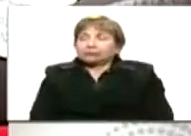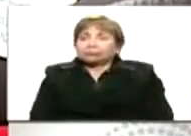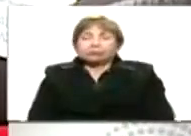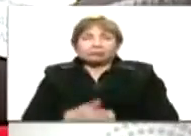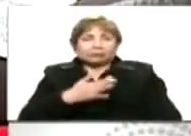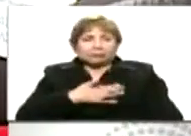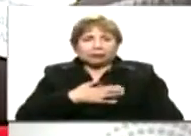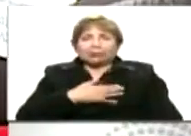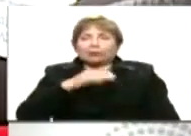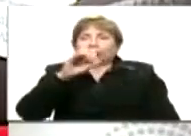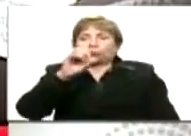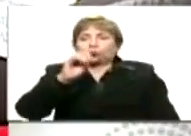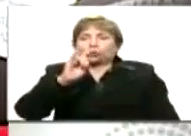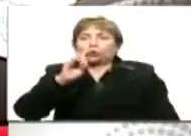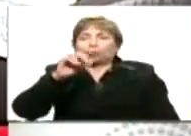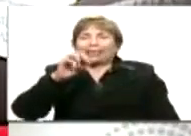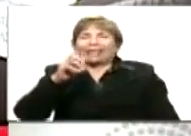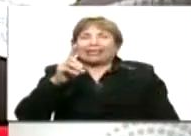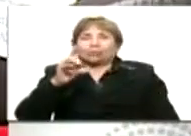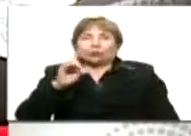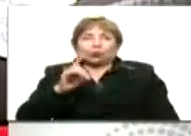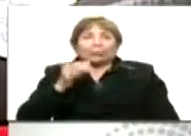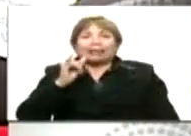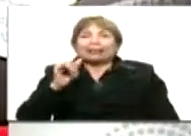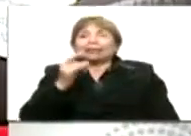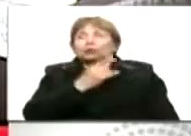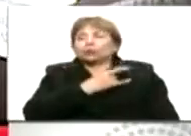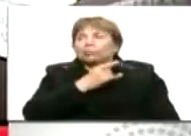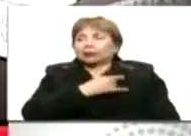Me han hablado de la SUNEDO y de las universidades.